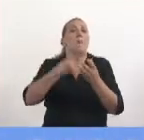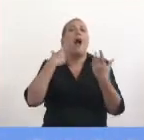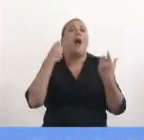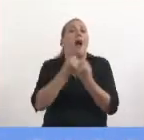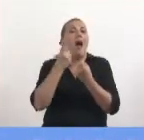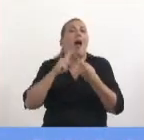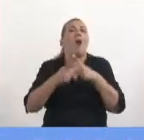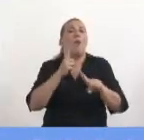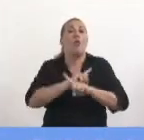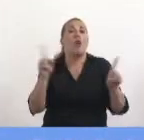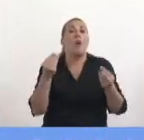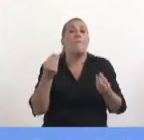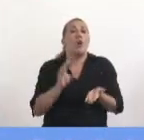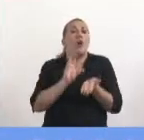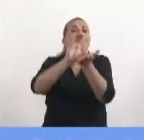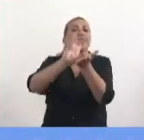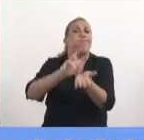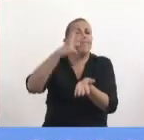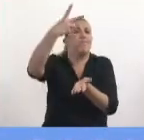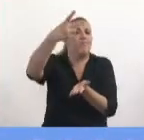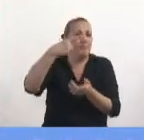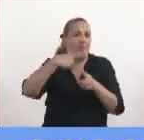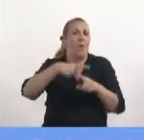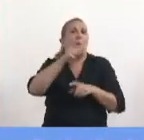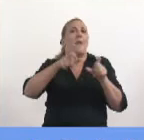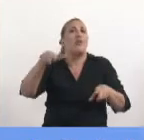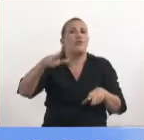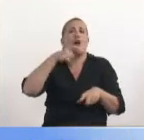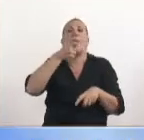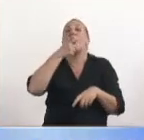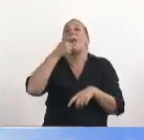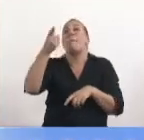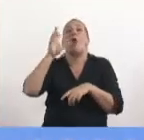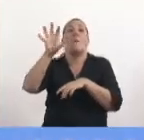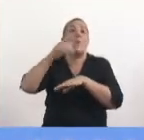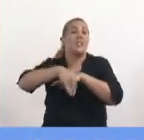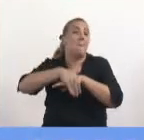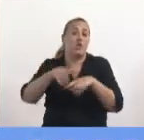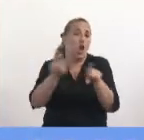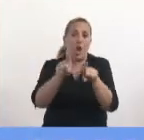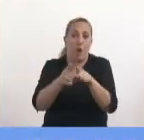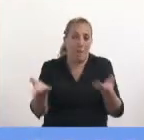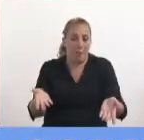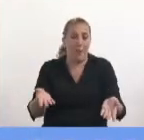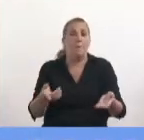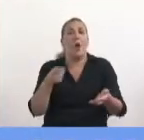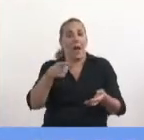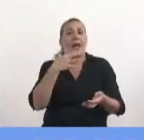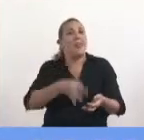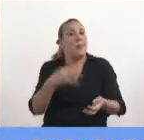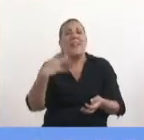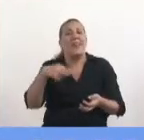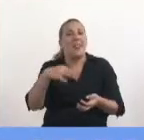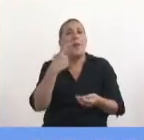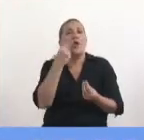tienen coparticipaciones que duplican per cápita la provincia de Misiones, para poner un ejemplo. Y esa también es una realidad que algún día debe